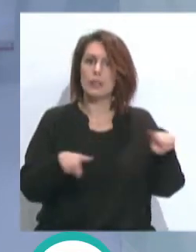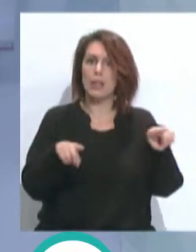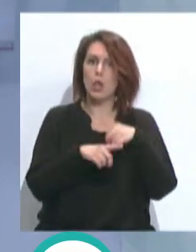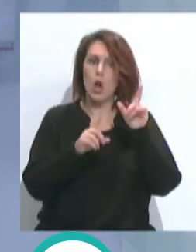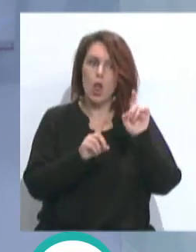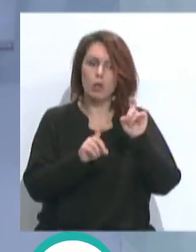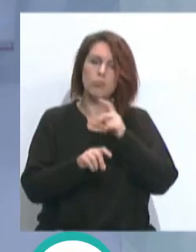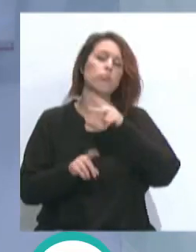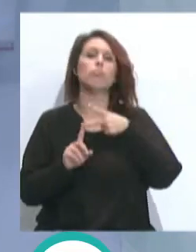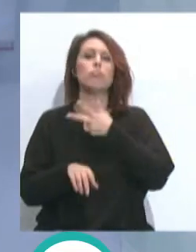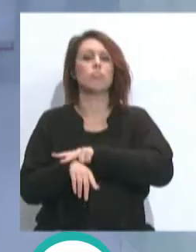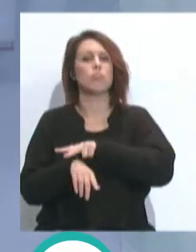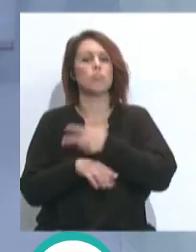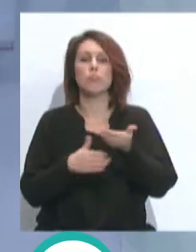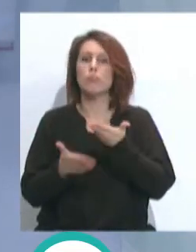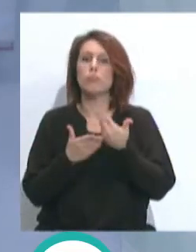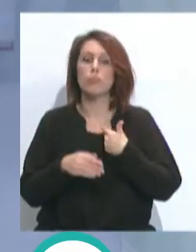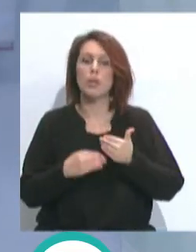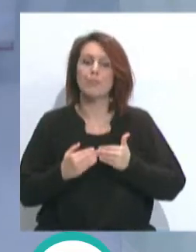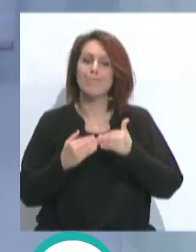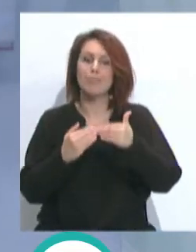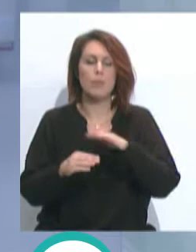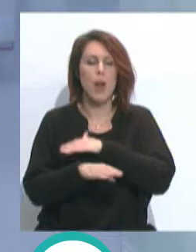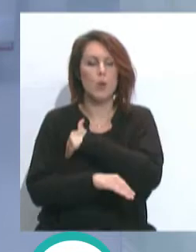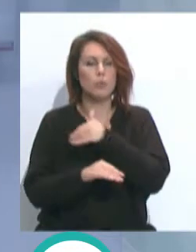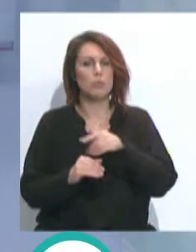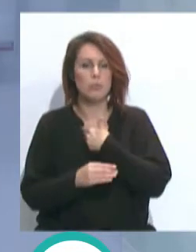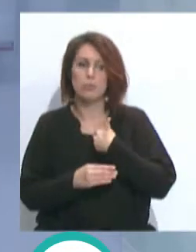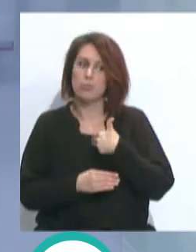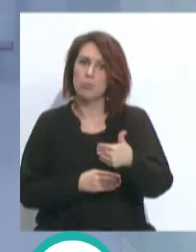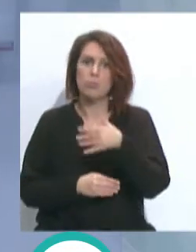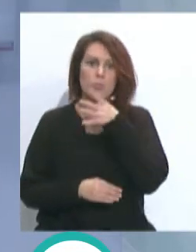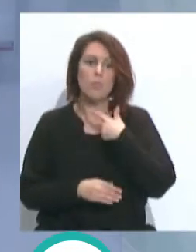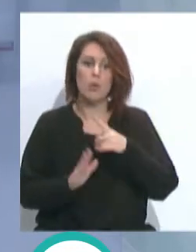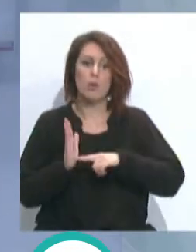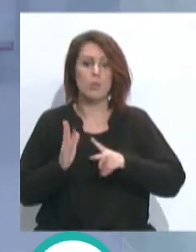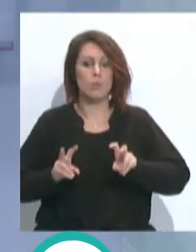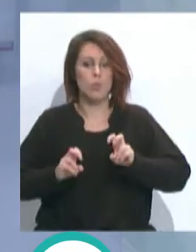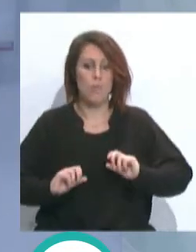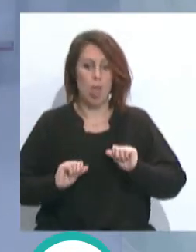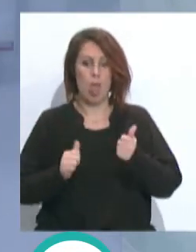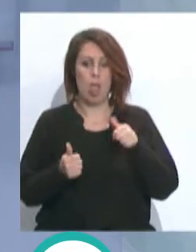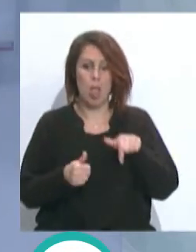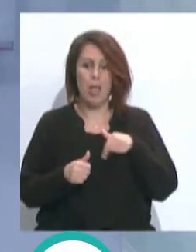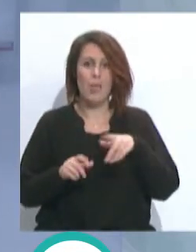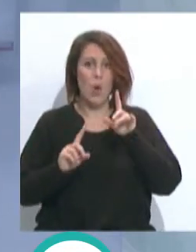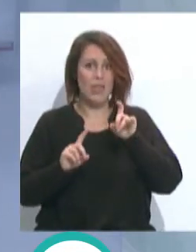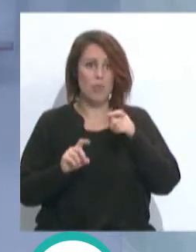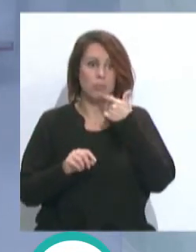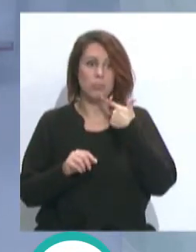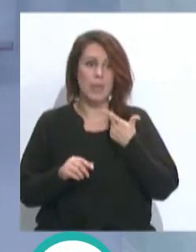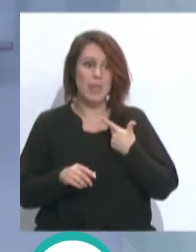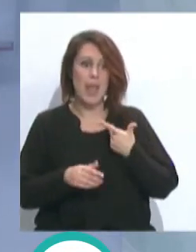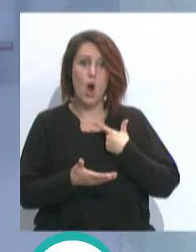han pedido al subdelegado que solicite una moratoria para el resto del curso ante la entrada en vigor de la nueva ley de educación que elimina la posibilidad